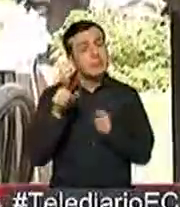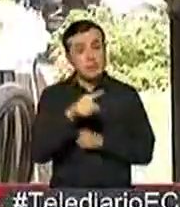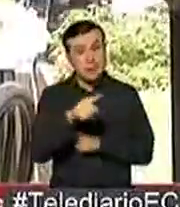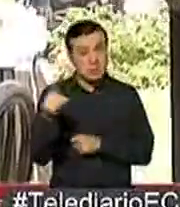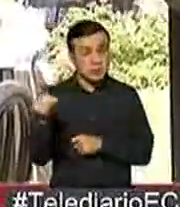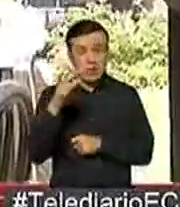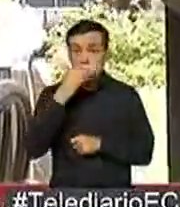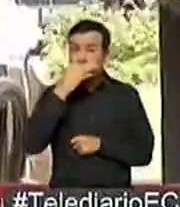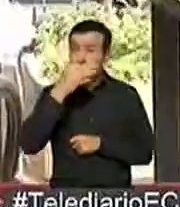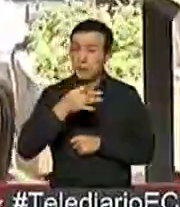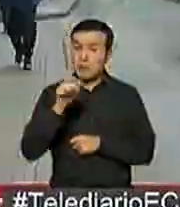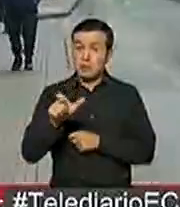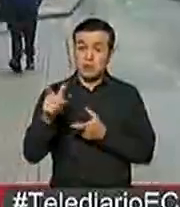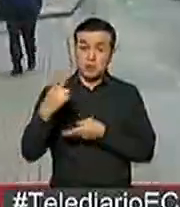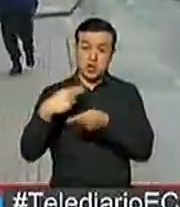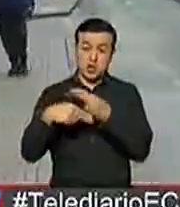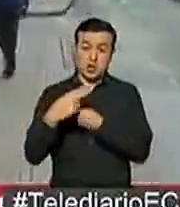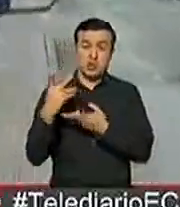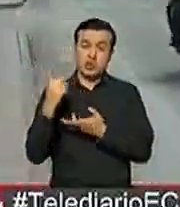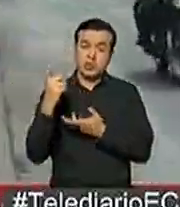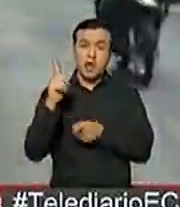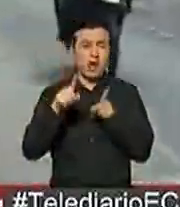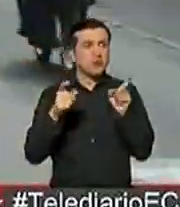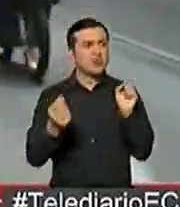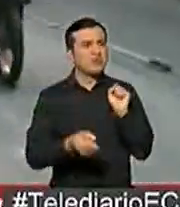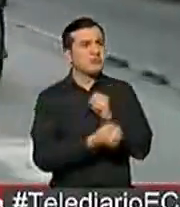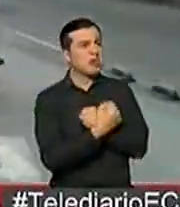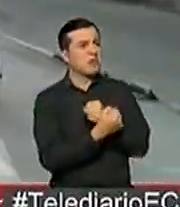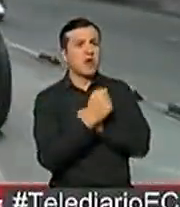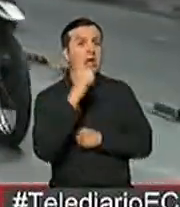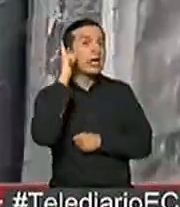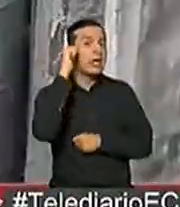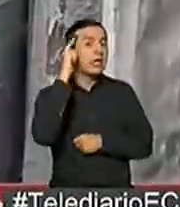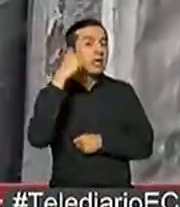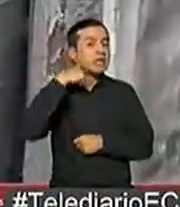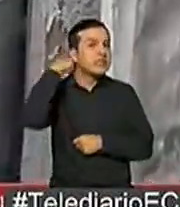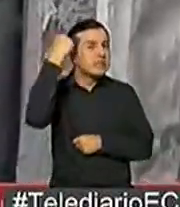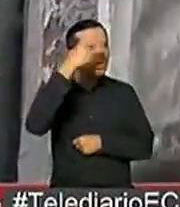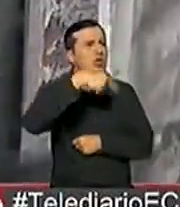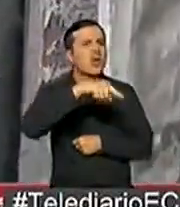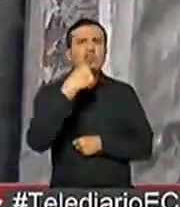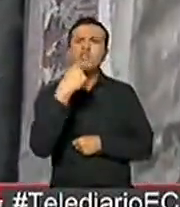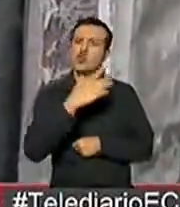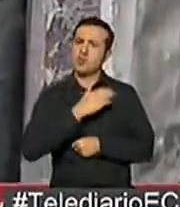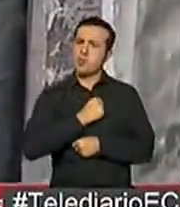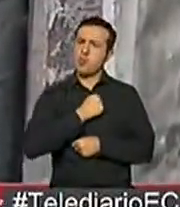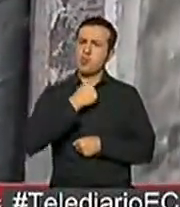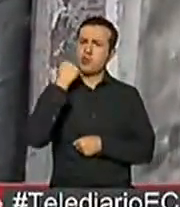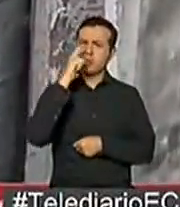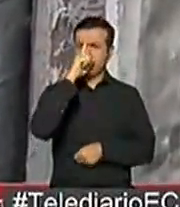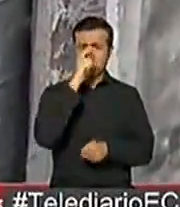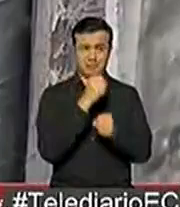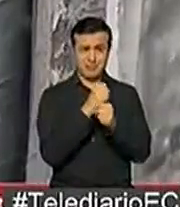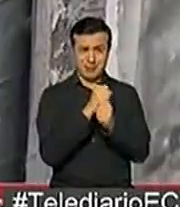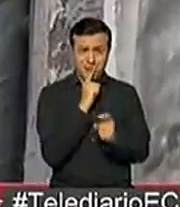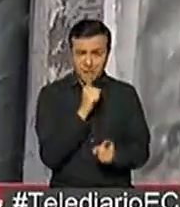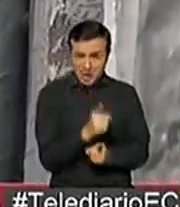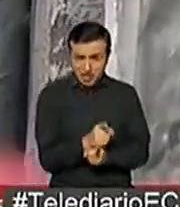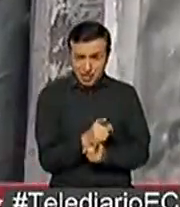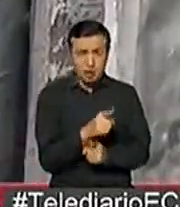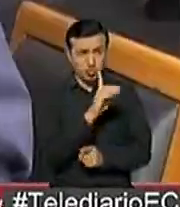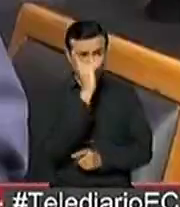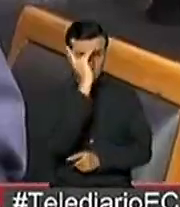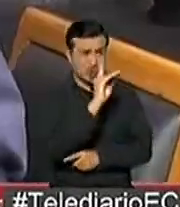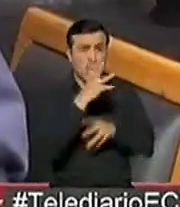y realidades de emprendedores que son ignorados por cierta dirigencia sindical que dicen defender los derechos laborales pero que en la práctica con sus